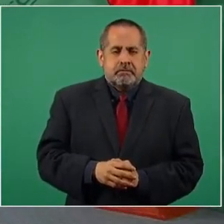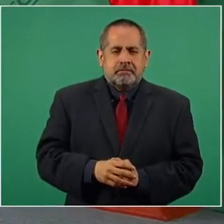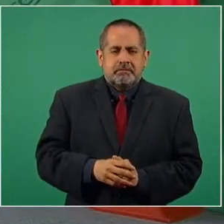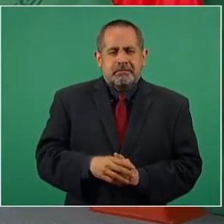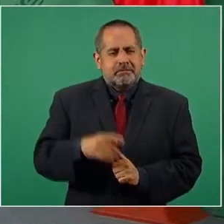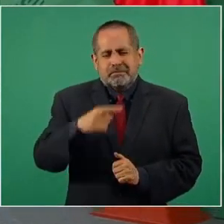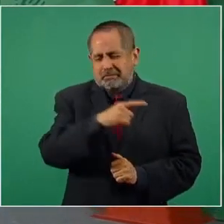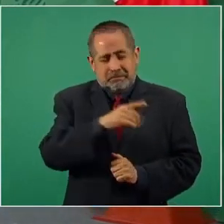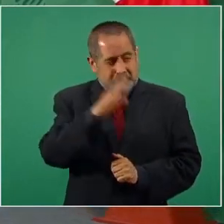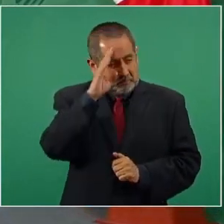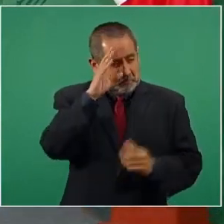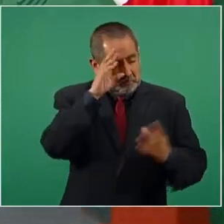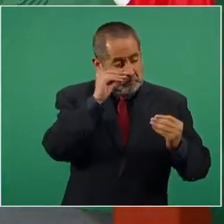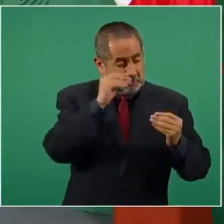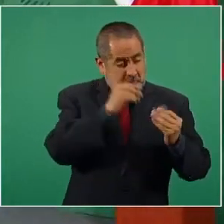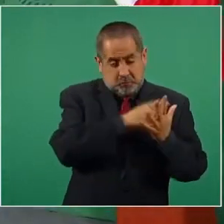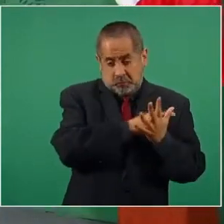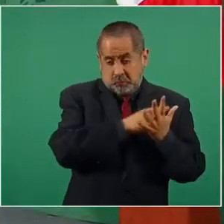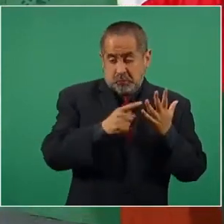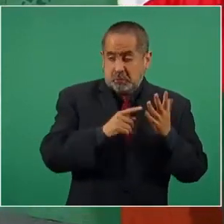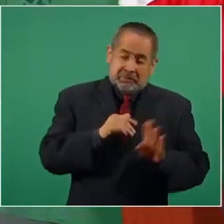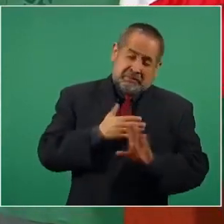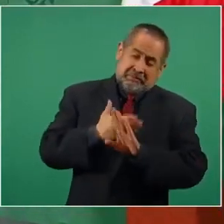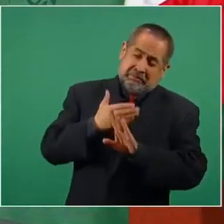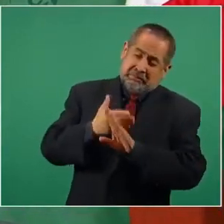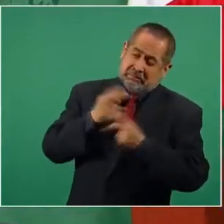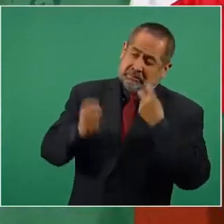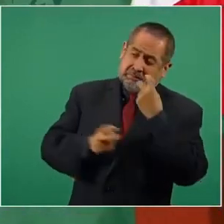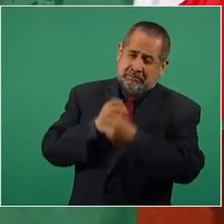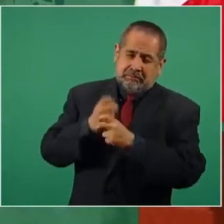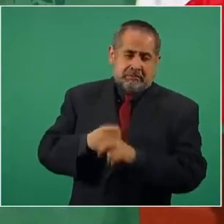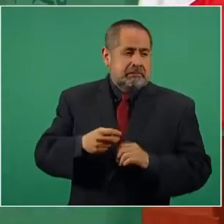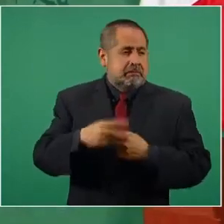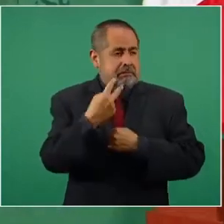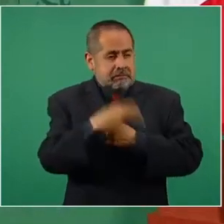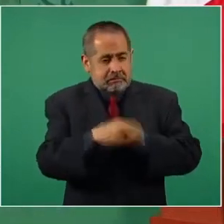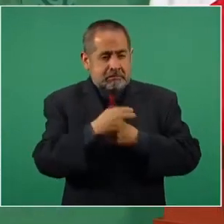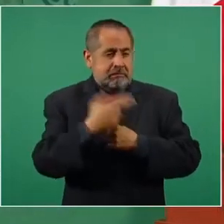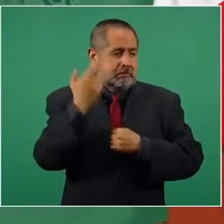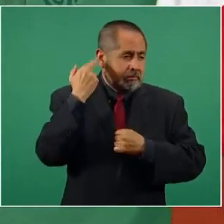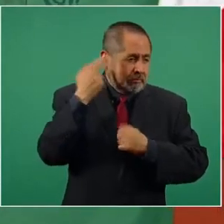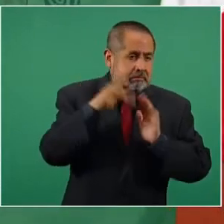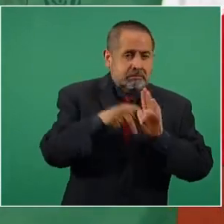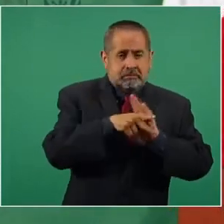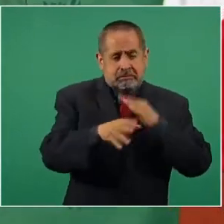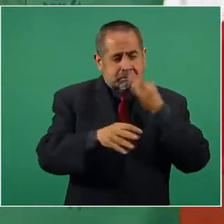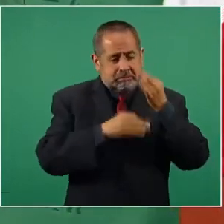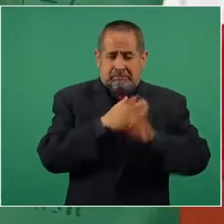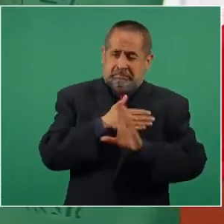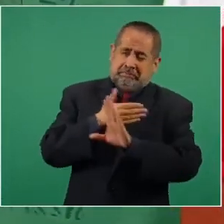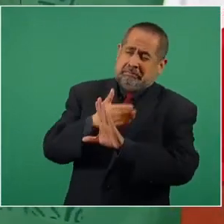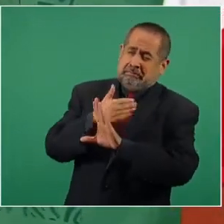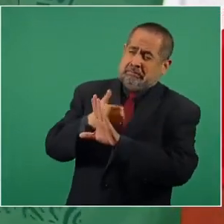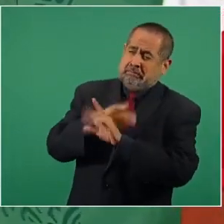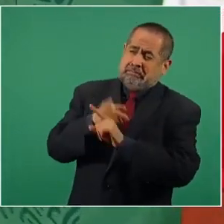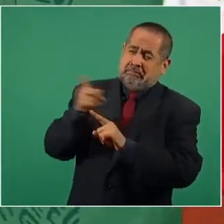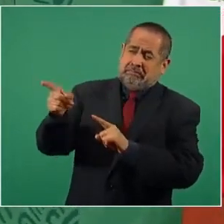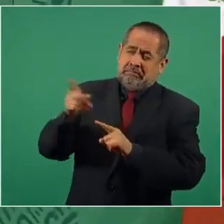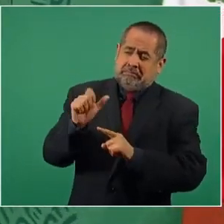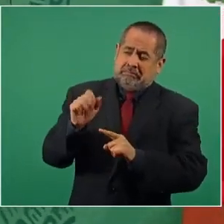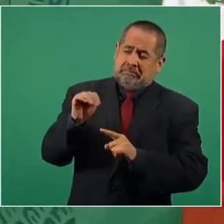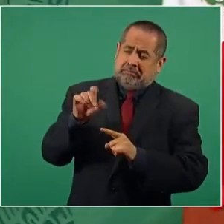una lanzada en todos los programas de radio, en la prensa, ¿no? En contra